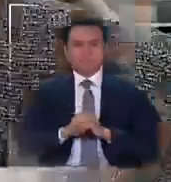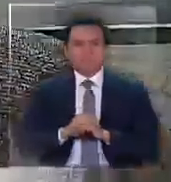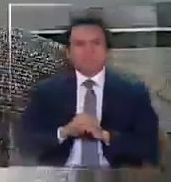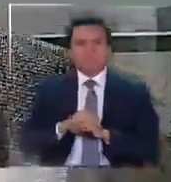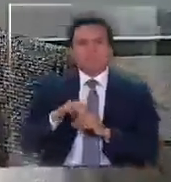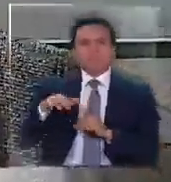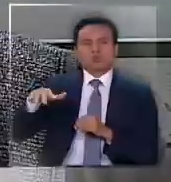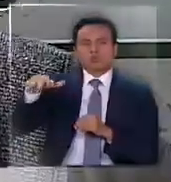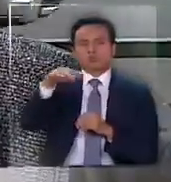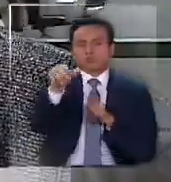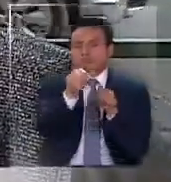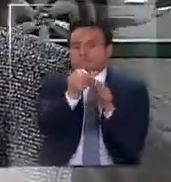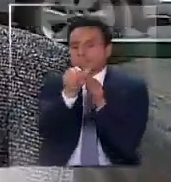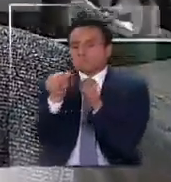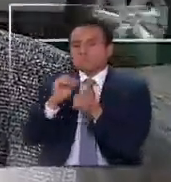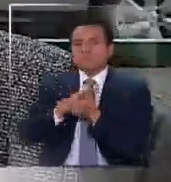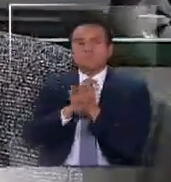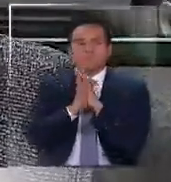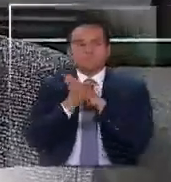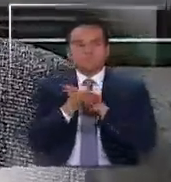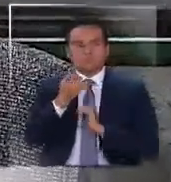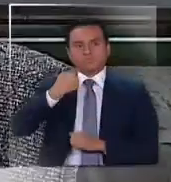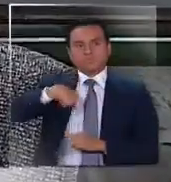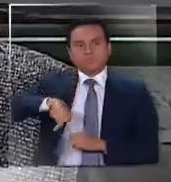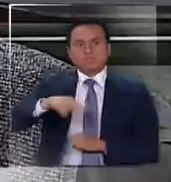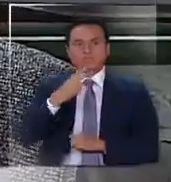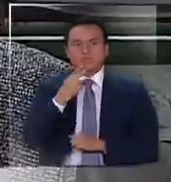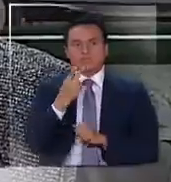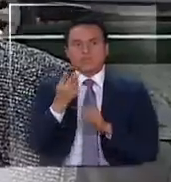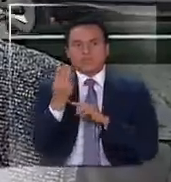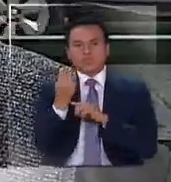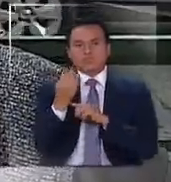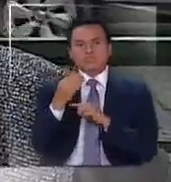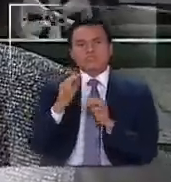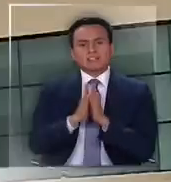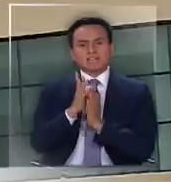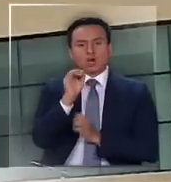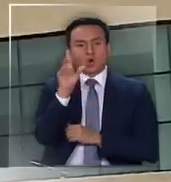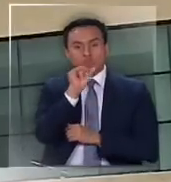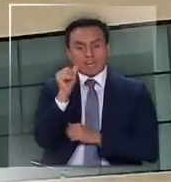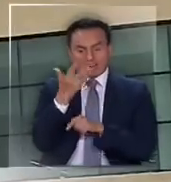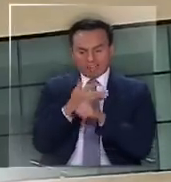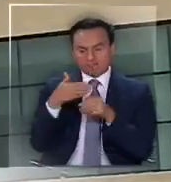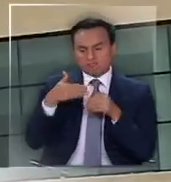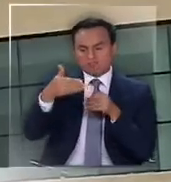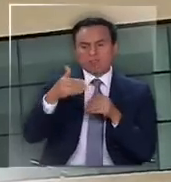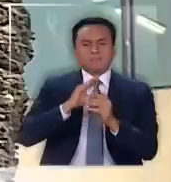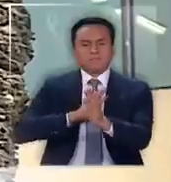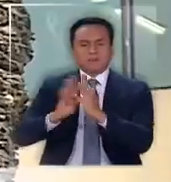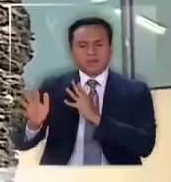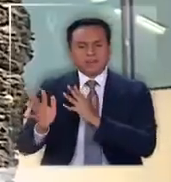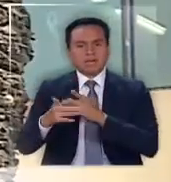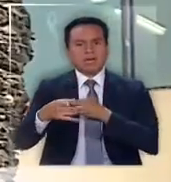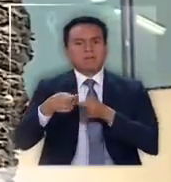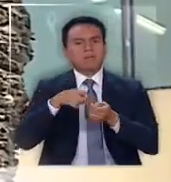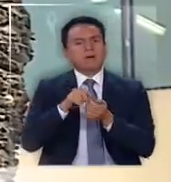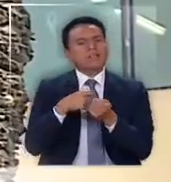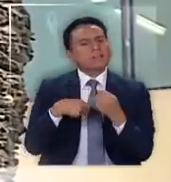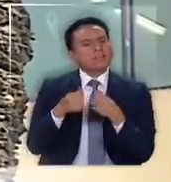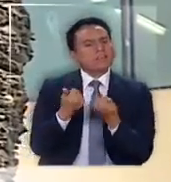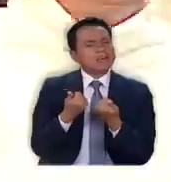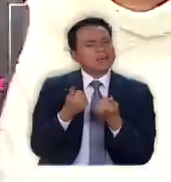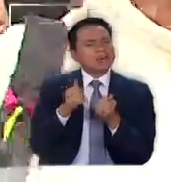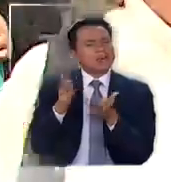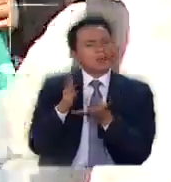está a la mano. Nosotros vivimos en el paradero 14 de Santa Rosa, tenemos la feria, tenemos la panadería, está el colegio